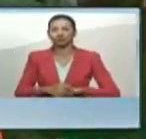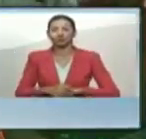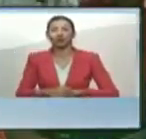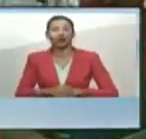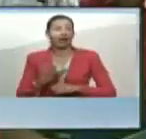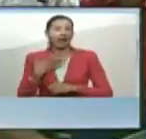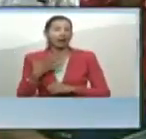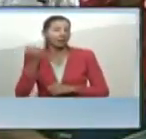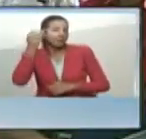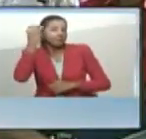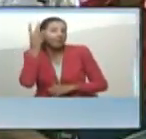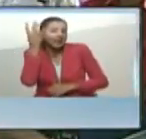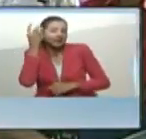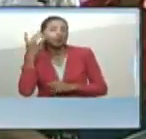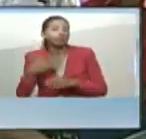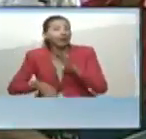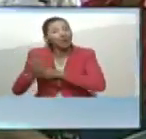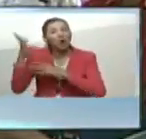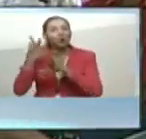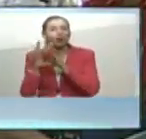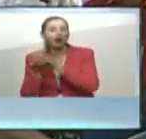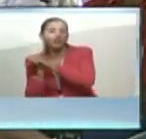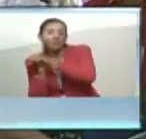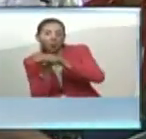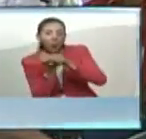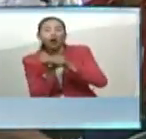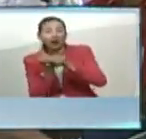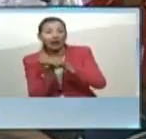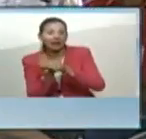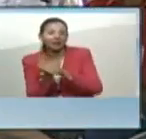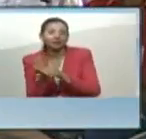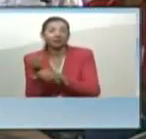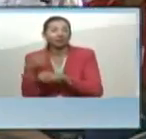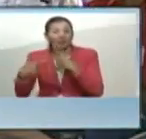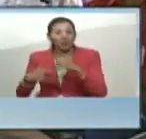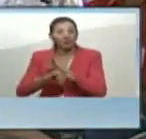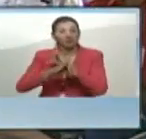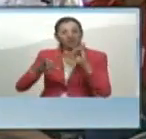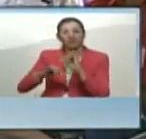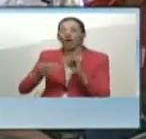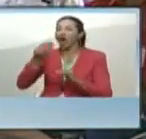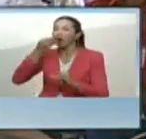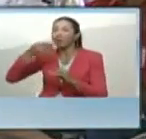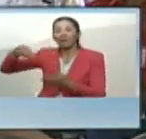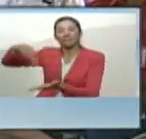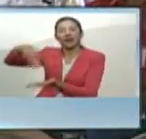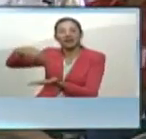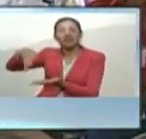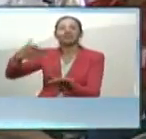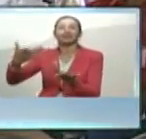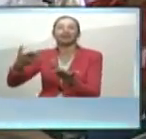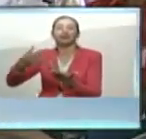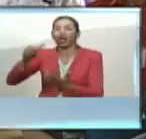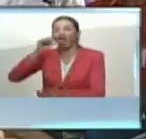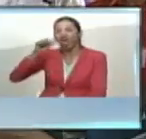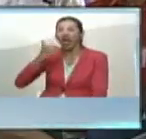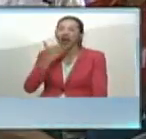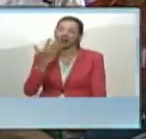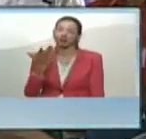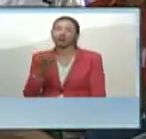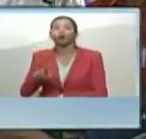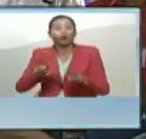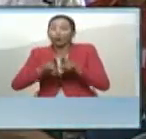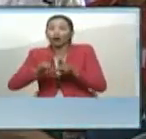una parrillada y después meterse un coctelito, ¿no? Bueno, uno organiza toda una